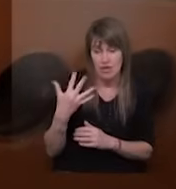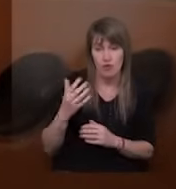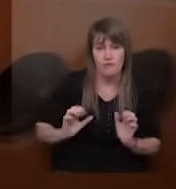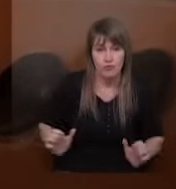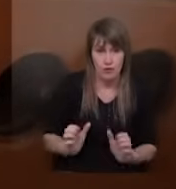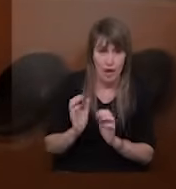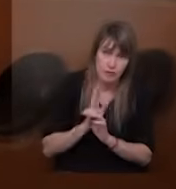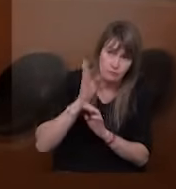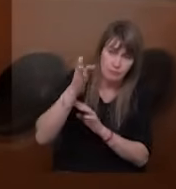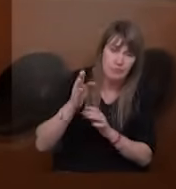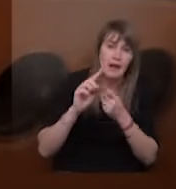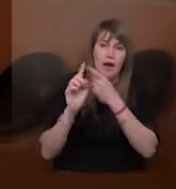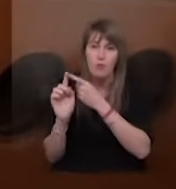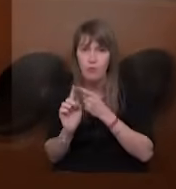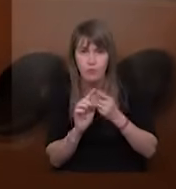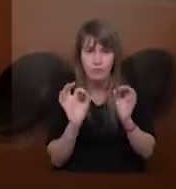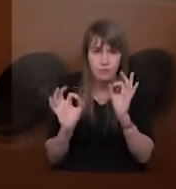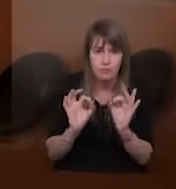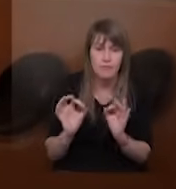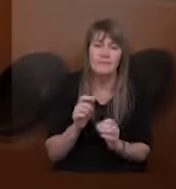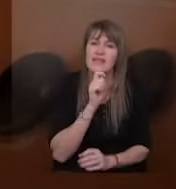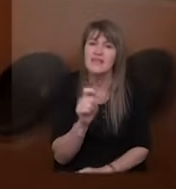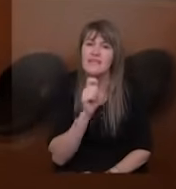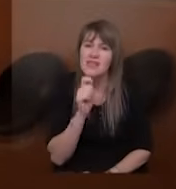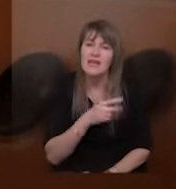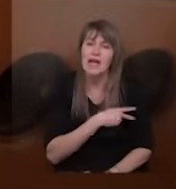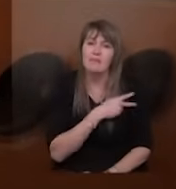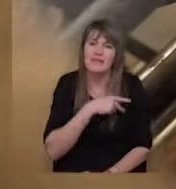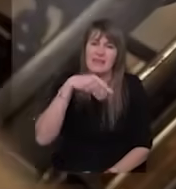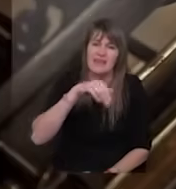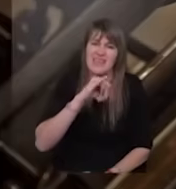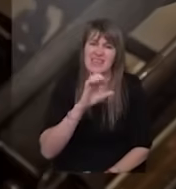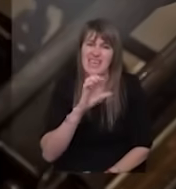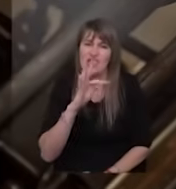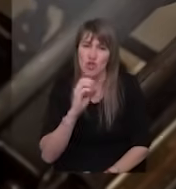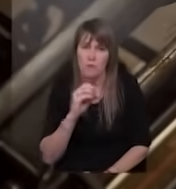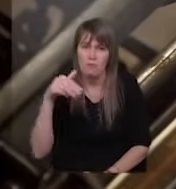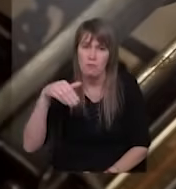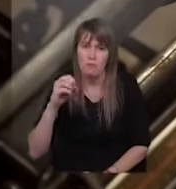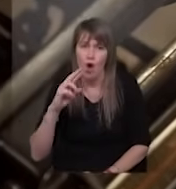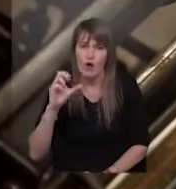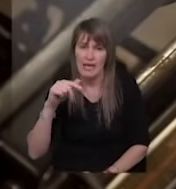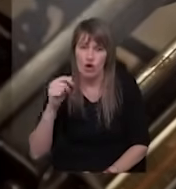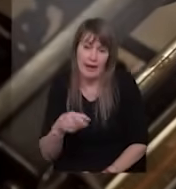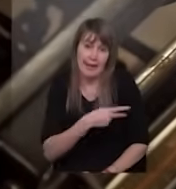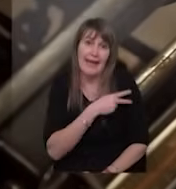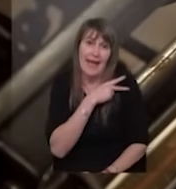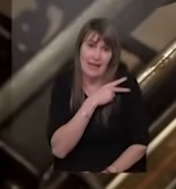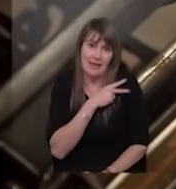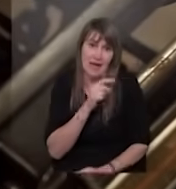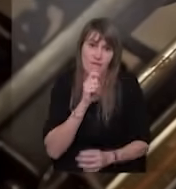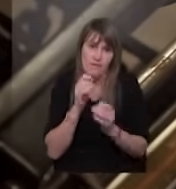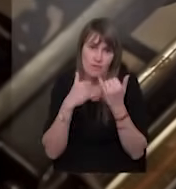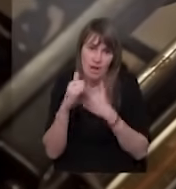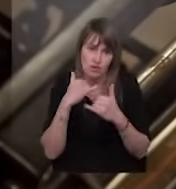y para ajustar los detalles del curso. Me entrevisté con el capitán Nieto Moreno, jerarca del Servicio de Informaciones del Estado,